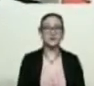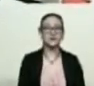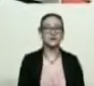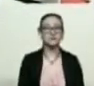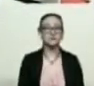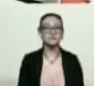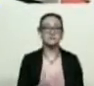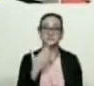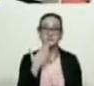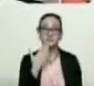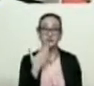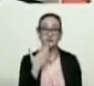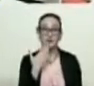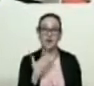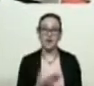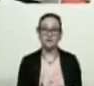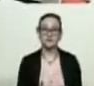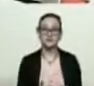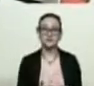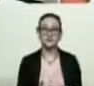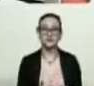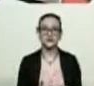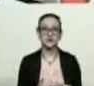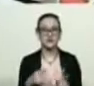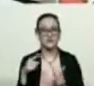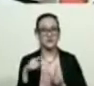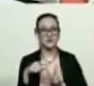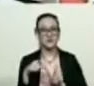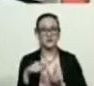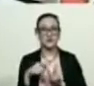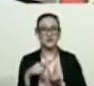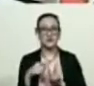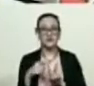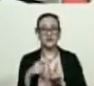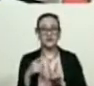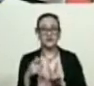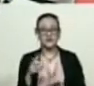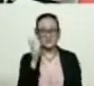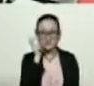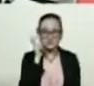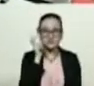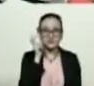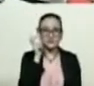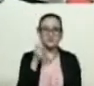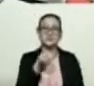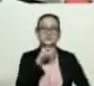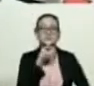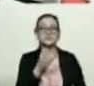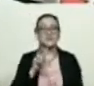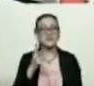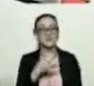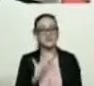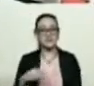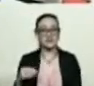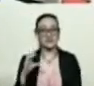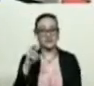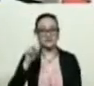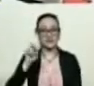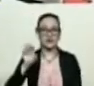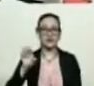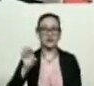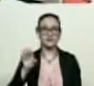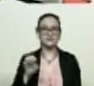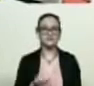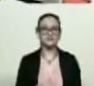muchas gracias amigos en los estudios de venezolana de televisión a esta hora nos disponemos a escuchar declaraciones de la vicepresidenta del consejo nacional electoral